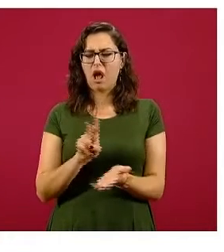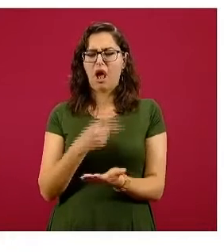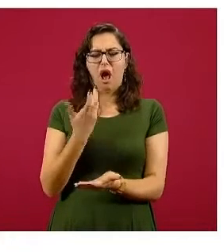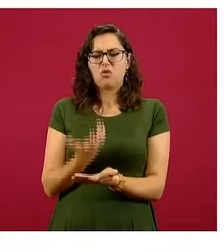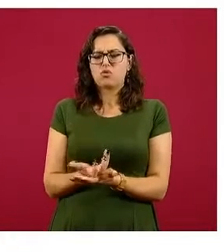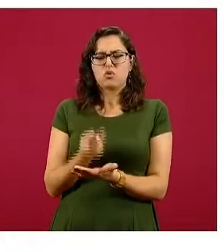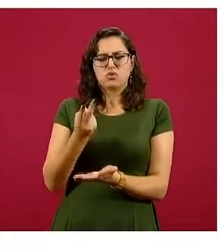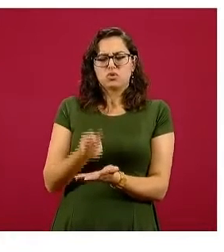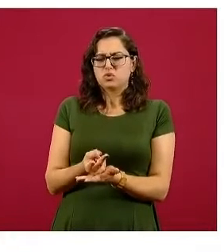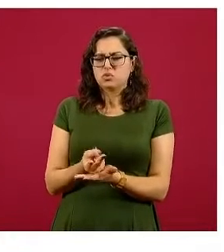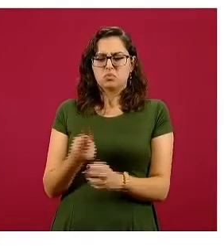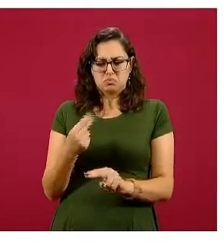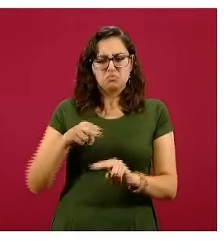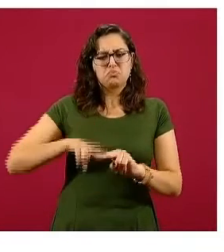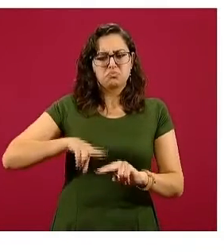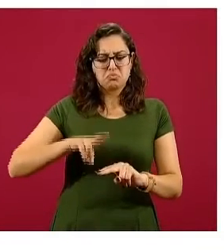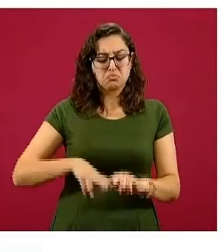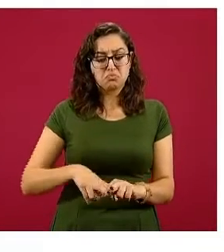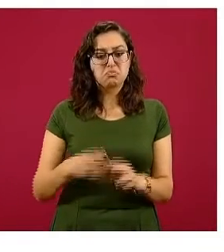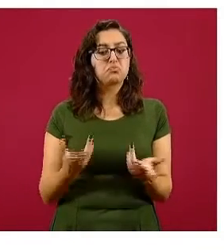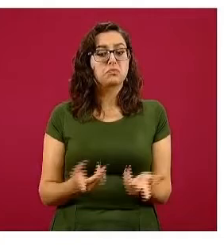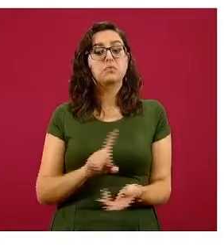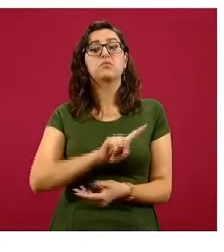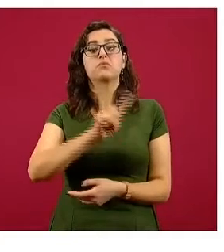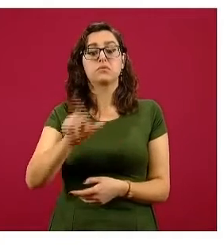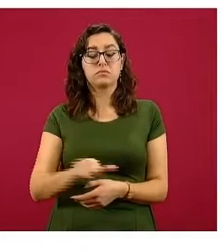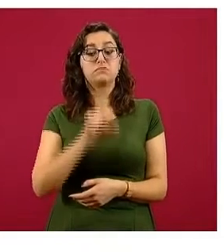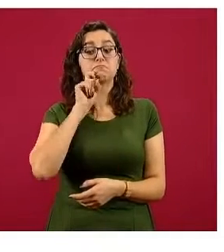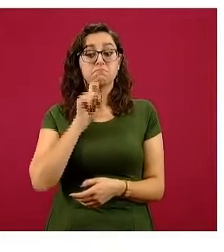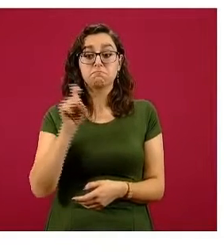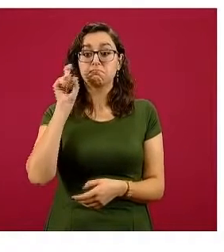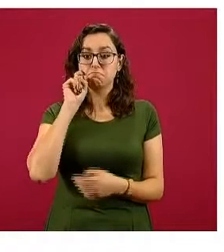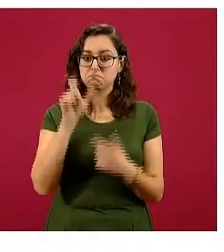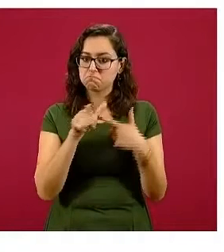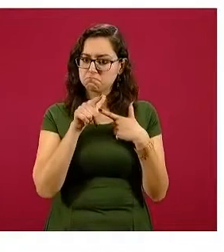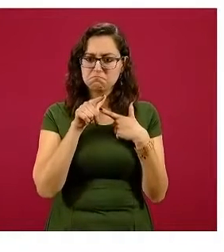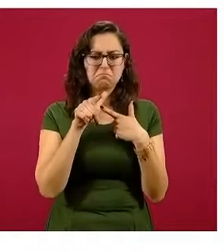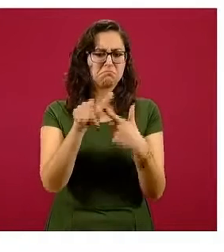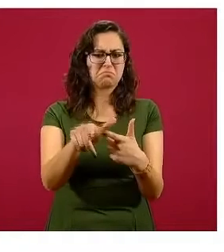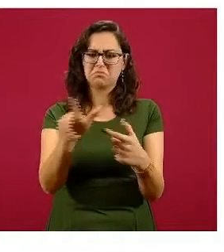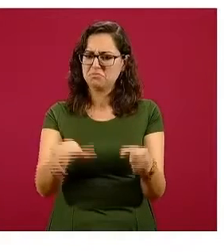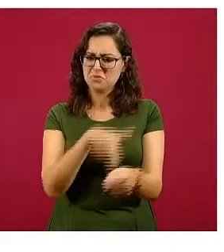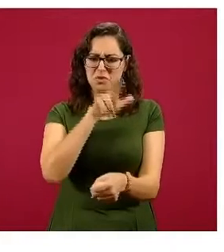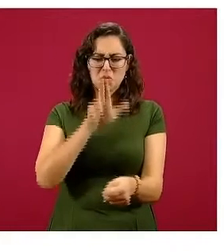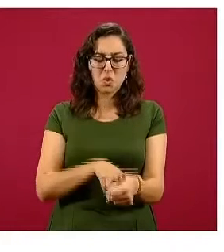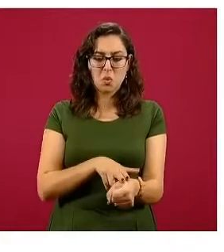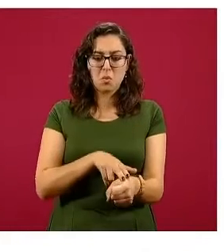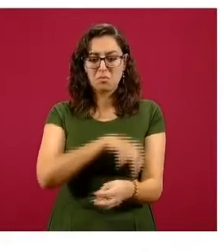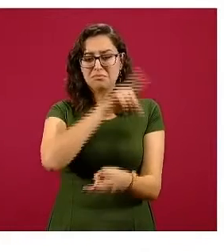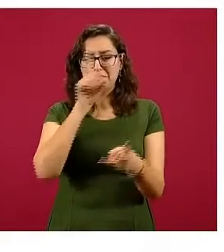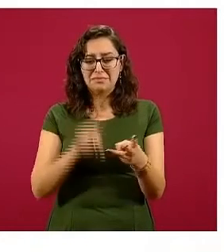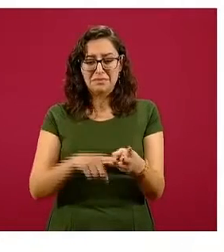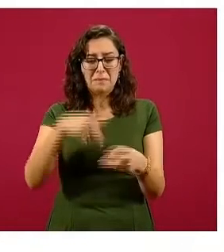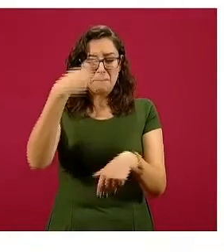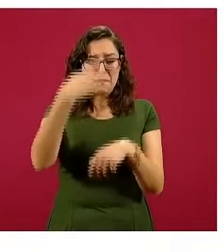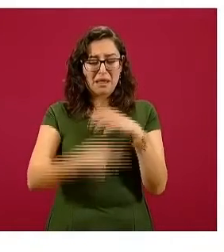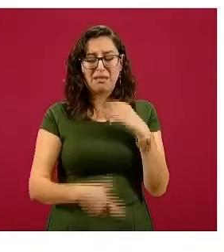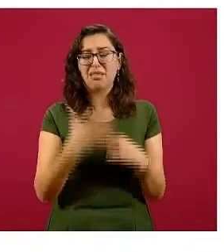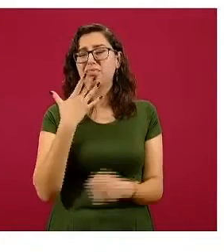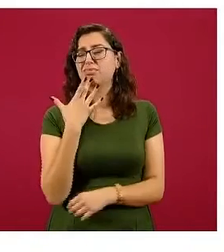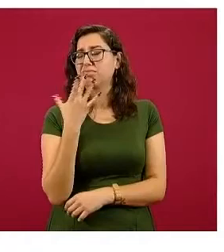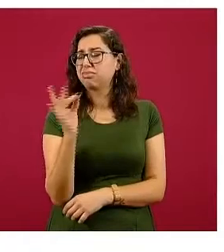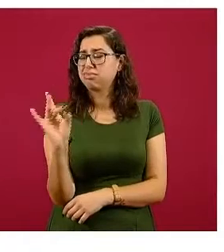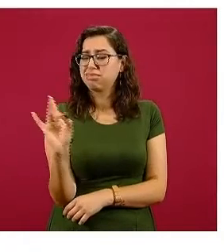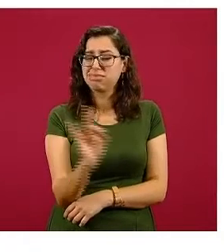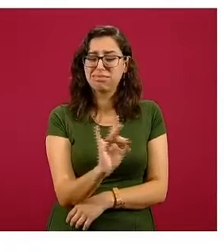acostado. No afecta el desempeño sexual, es un procedimiento de muy mínima invasión.